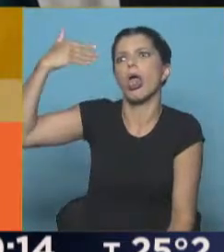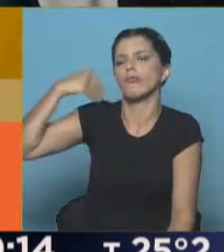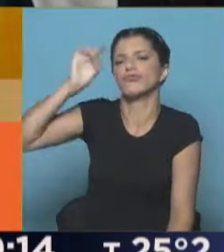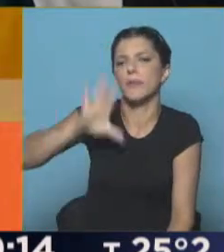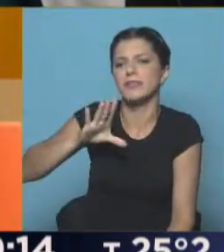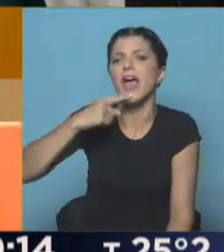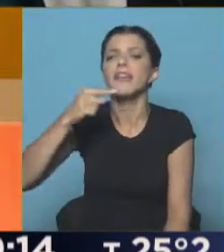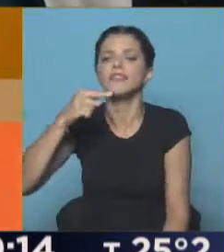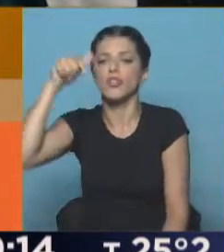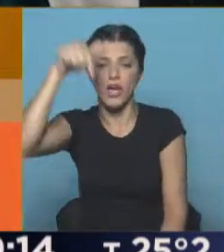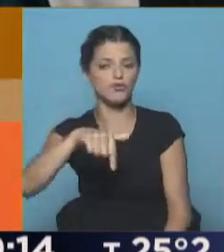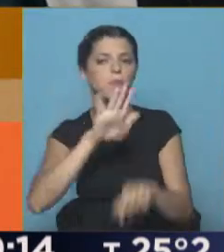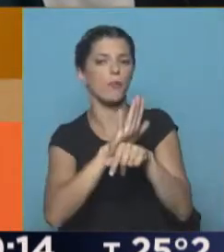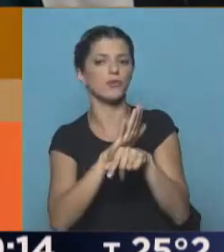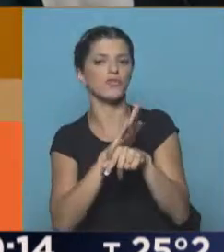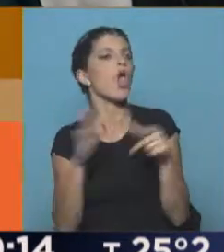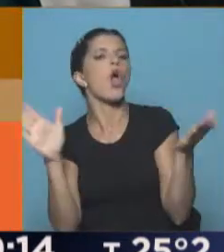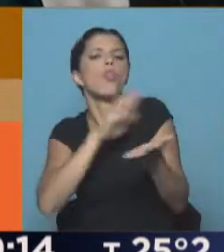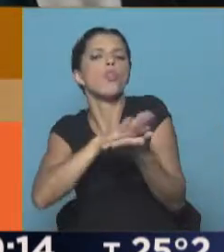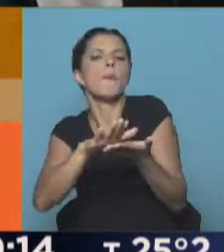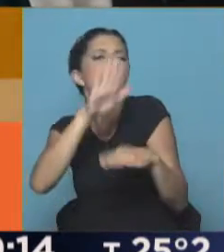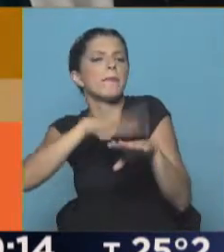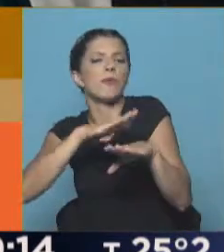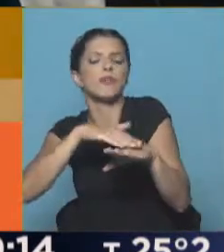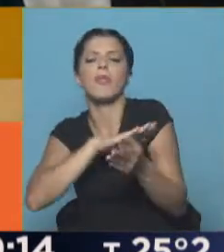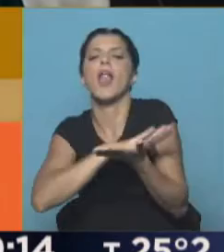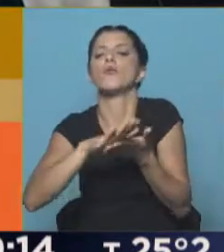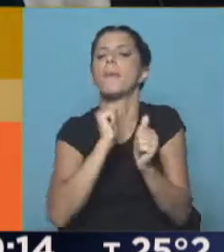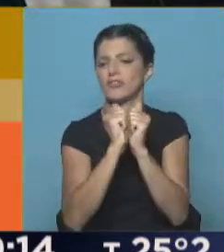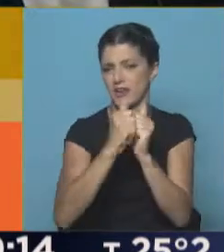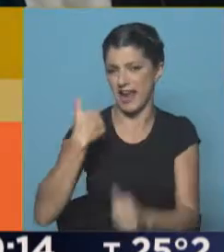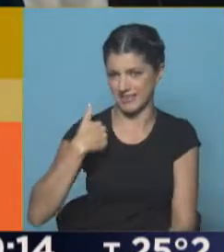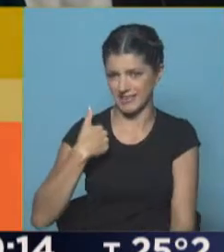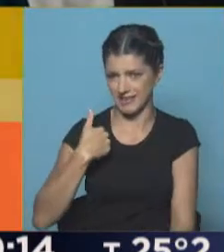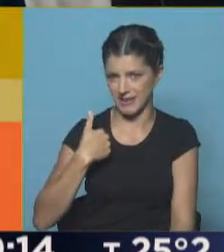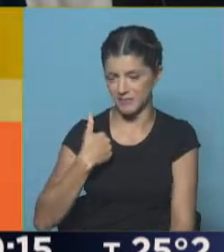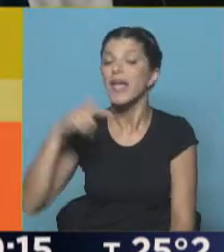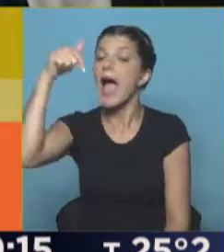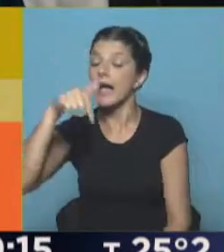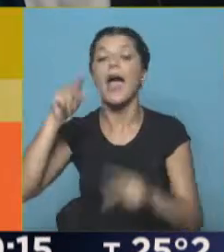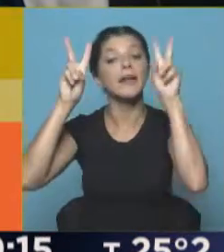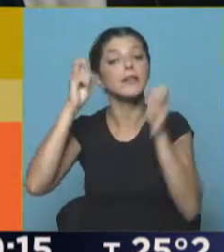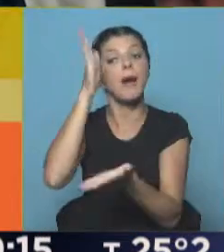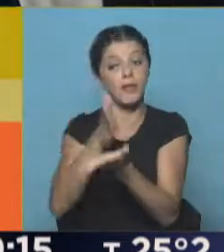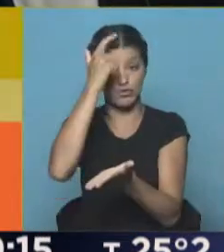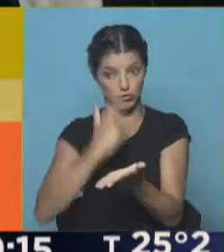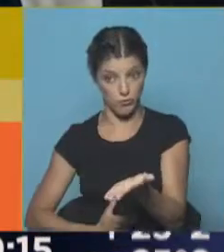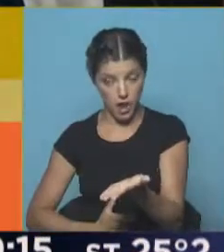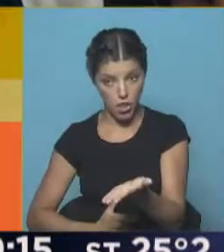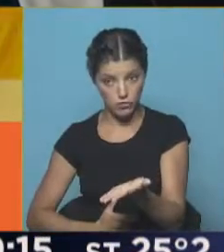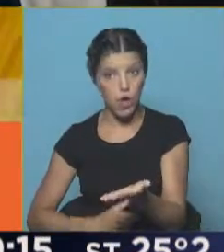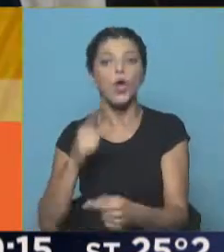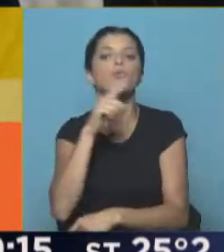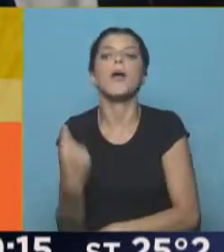son los autores de la nueva película de la Argentina. Acá no hay Adán en materia de derechos humanos ni tampoco de la historia